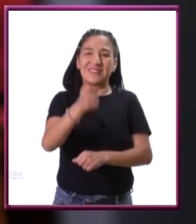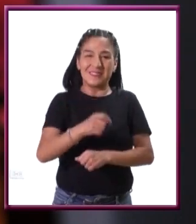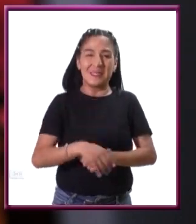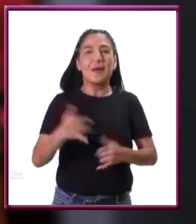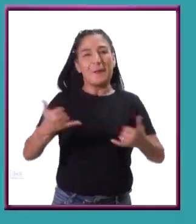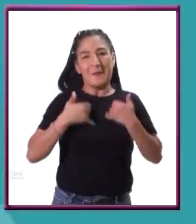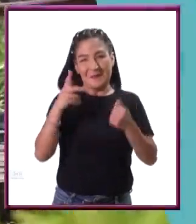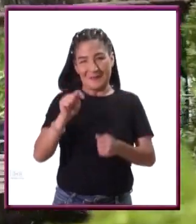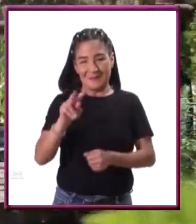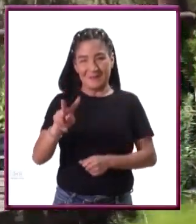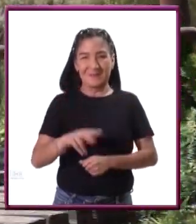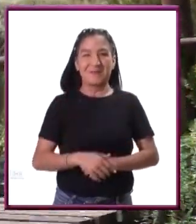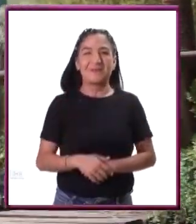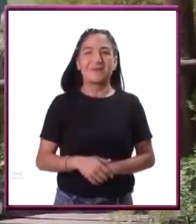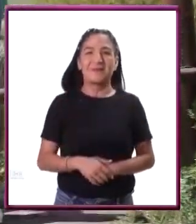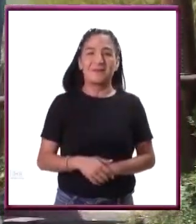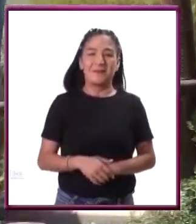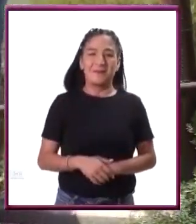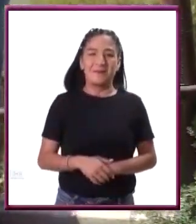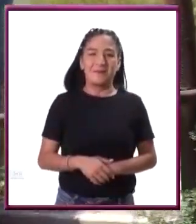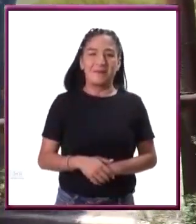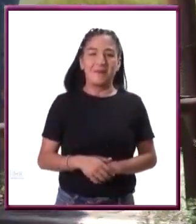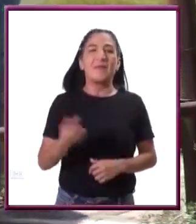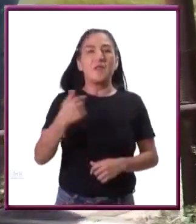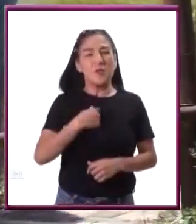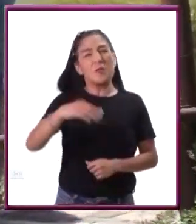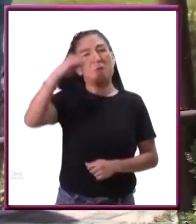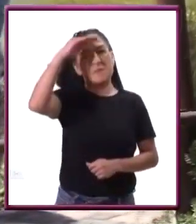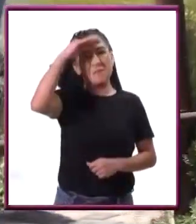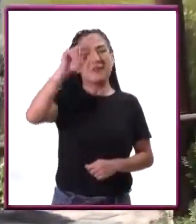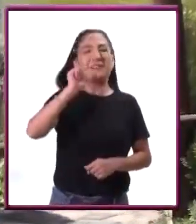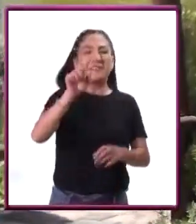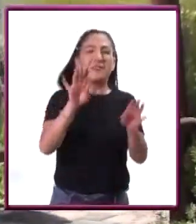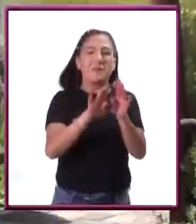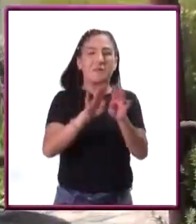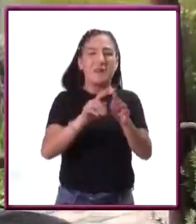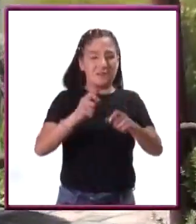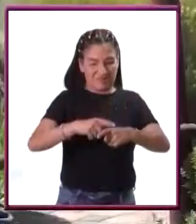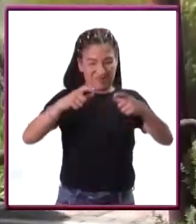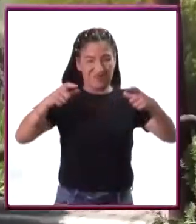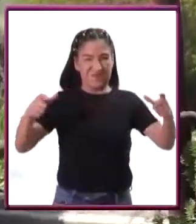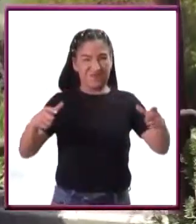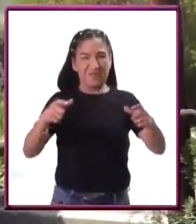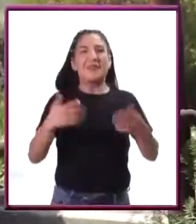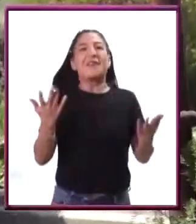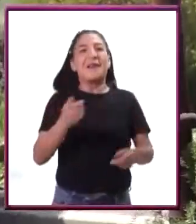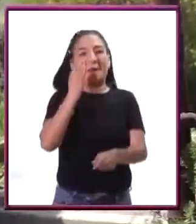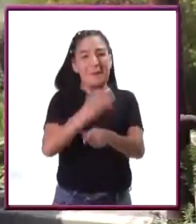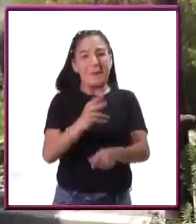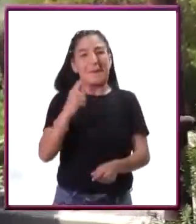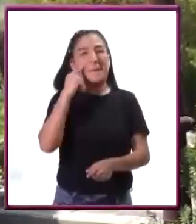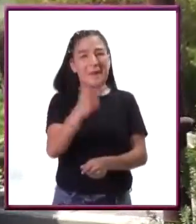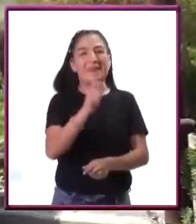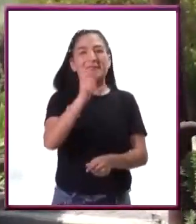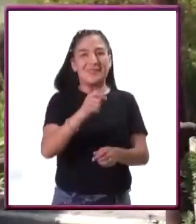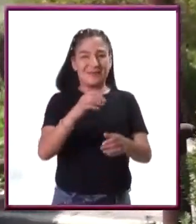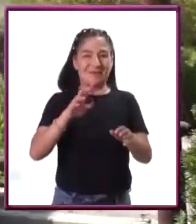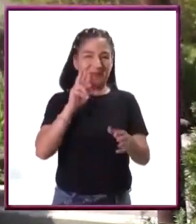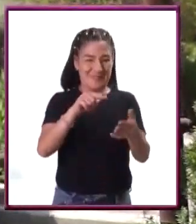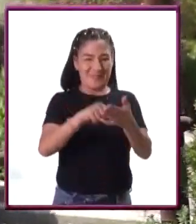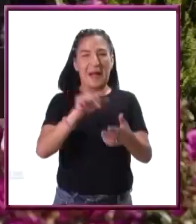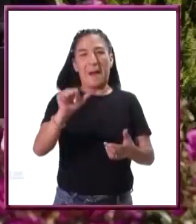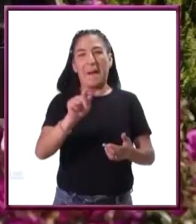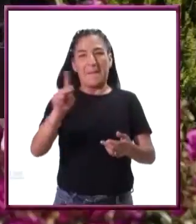TV. Me quedé pensando en lo de crecimiento exponencial y mira lo que me encontré en una de las plataformas más importantes de